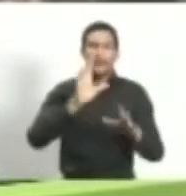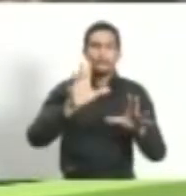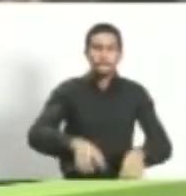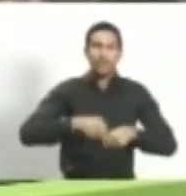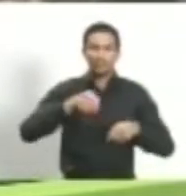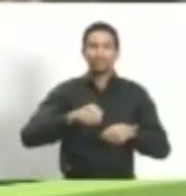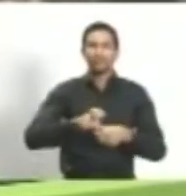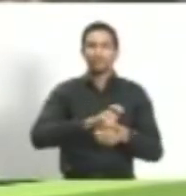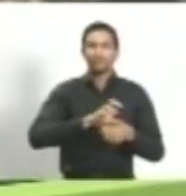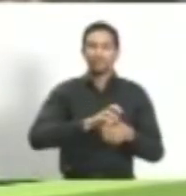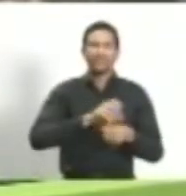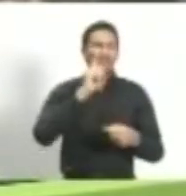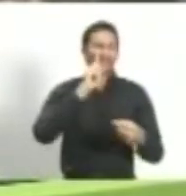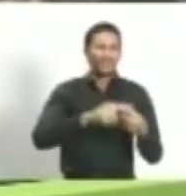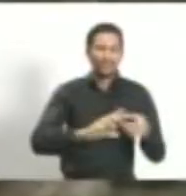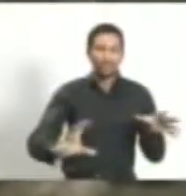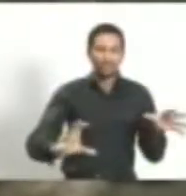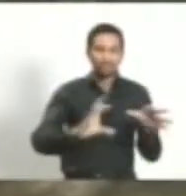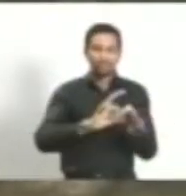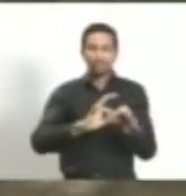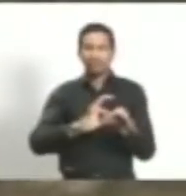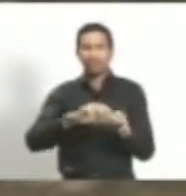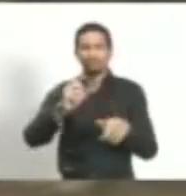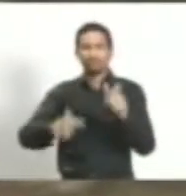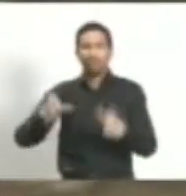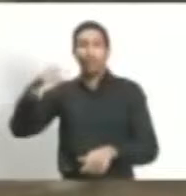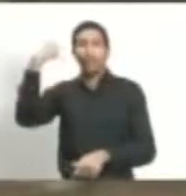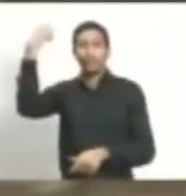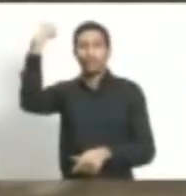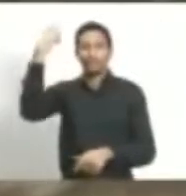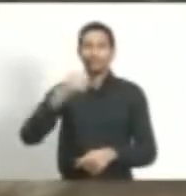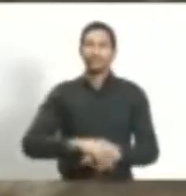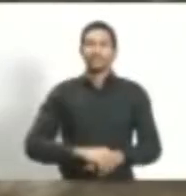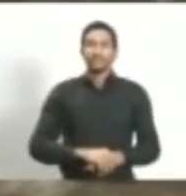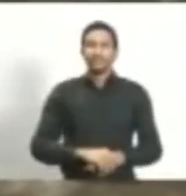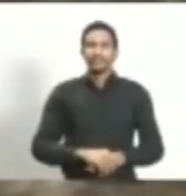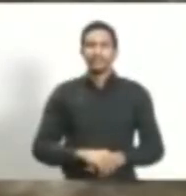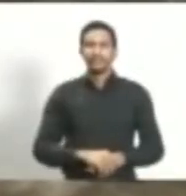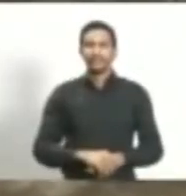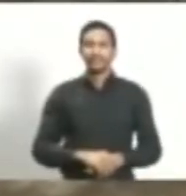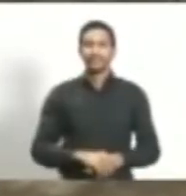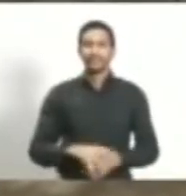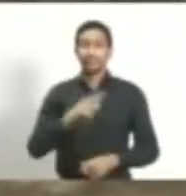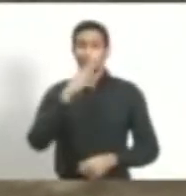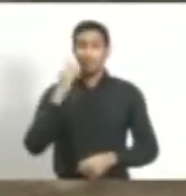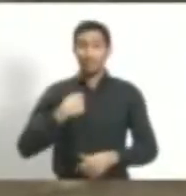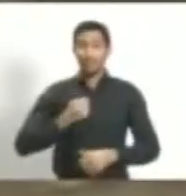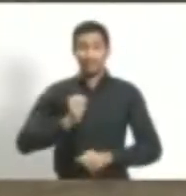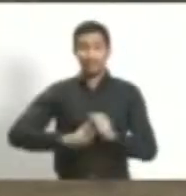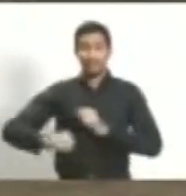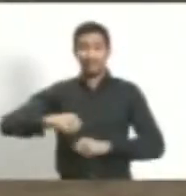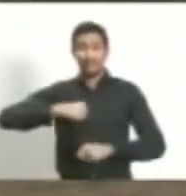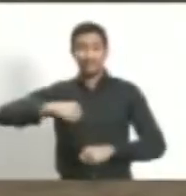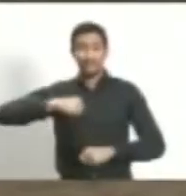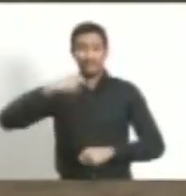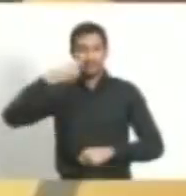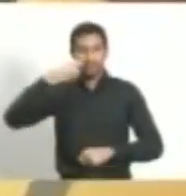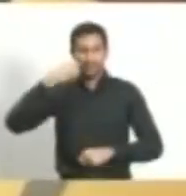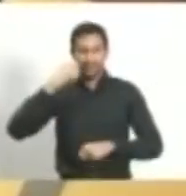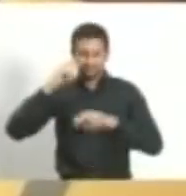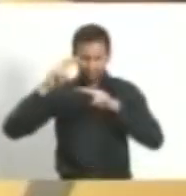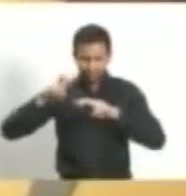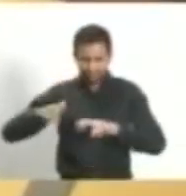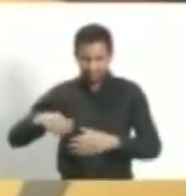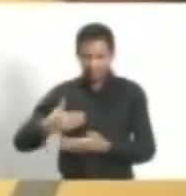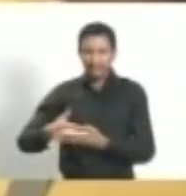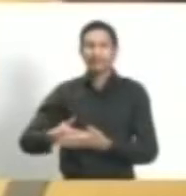cargos de elección popular. El defensor de derechos humanos en el Atlántico, Juan David Ortega, ratificó el informe de inteligencia que